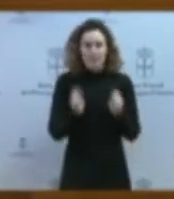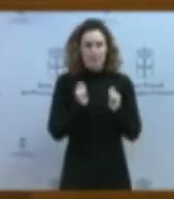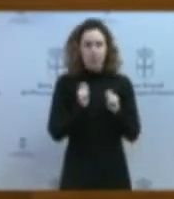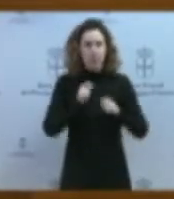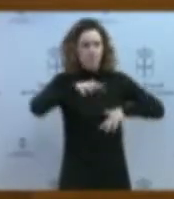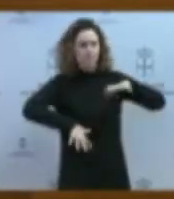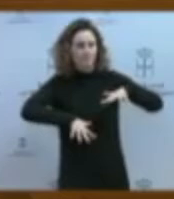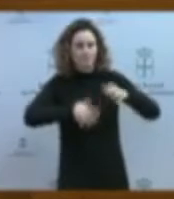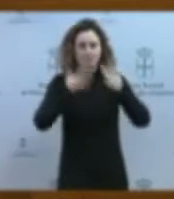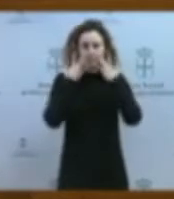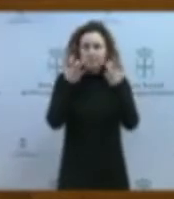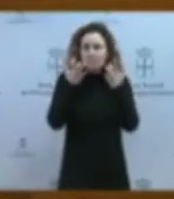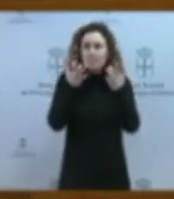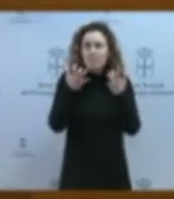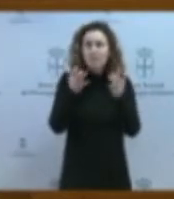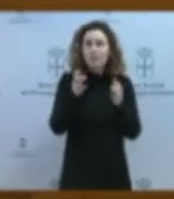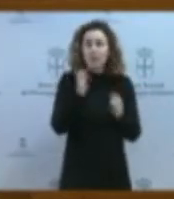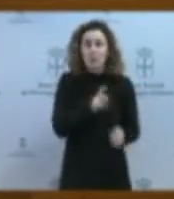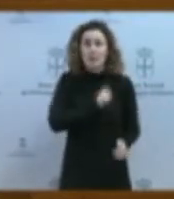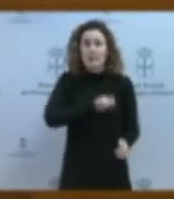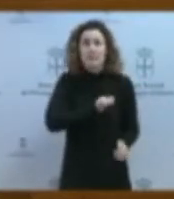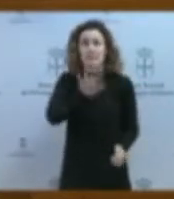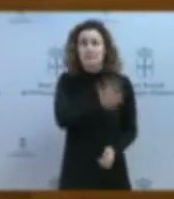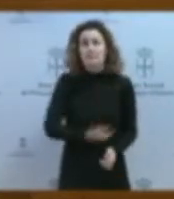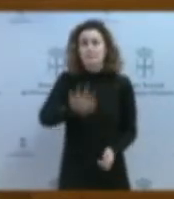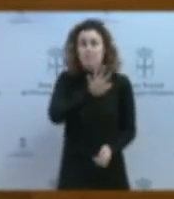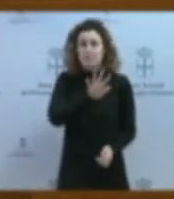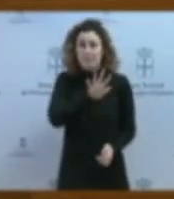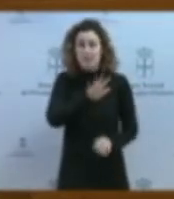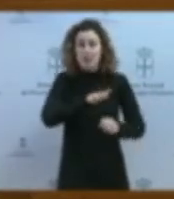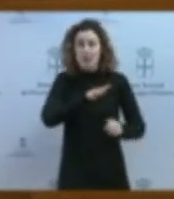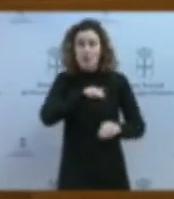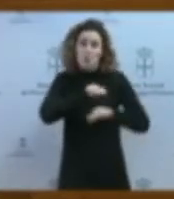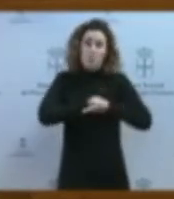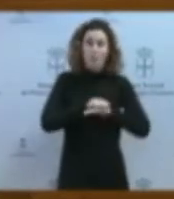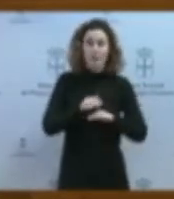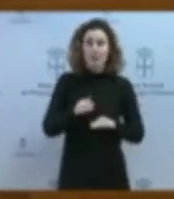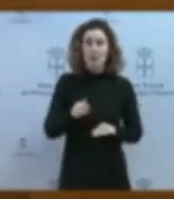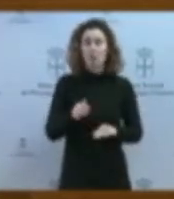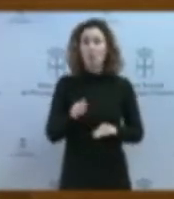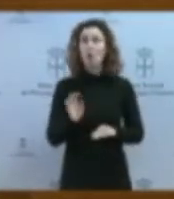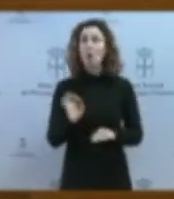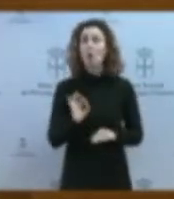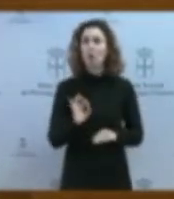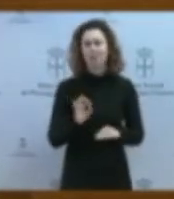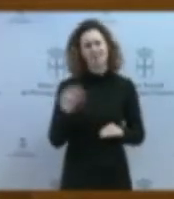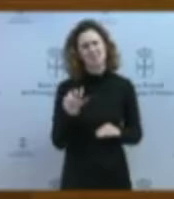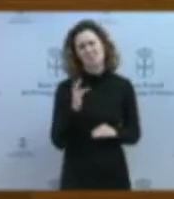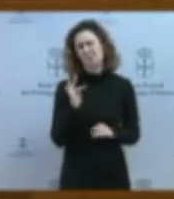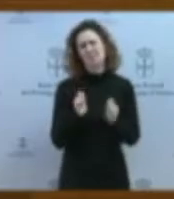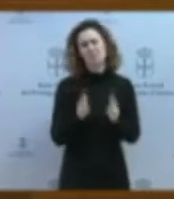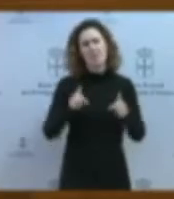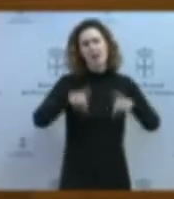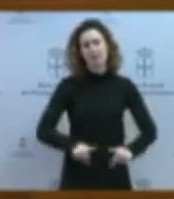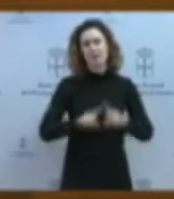territorios o en todo el territorio de manera equilibrada, o evidentemente tenemos que favorecer que no siga existiendo un éxodo de personas,